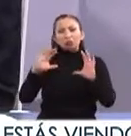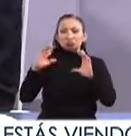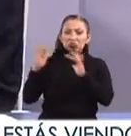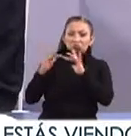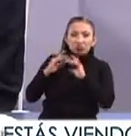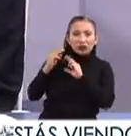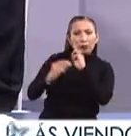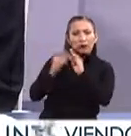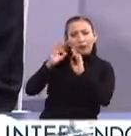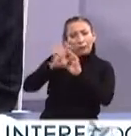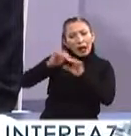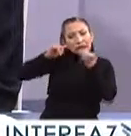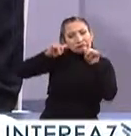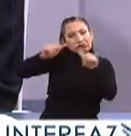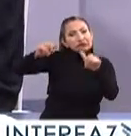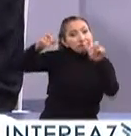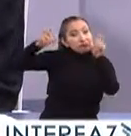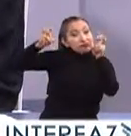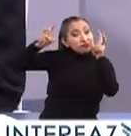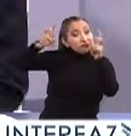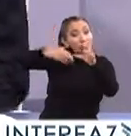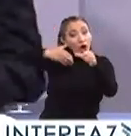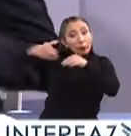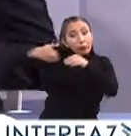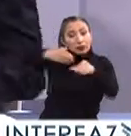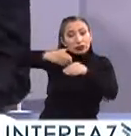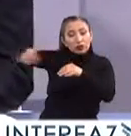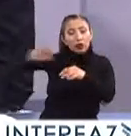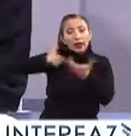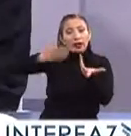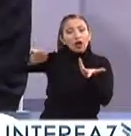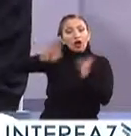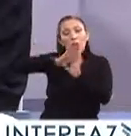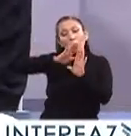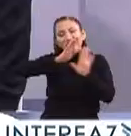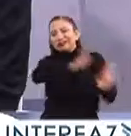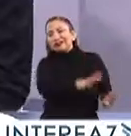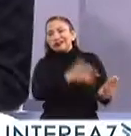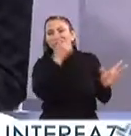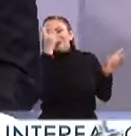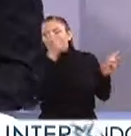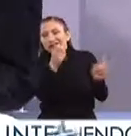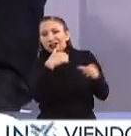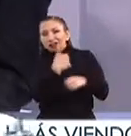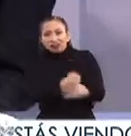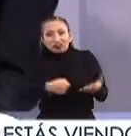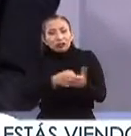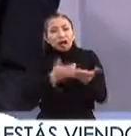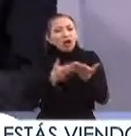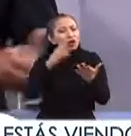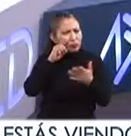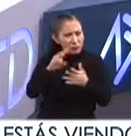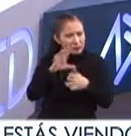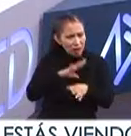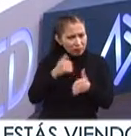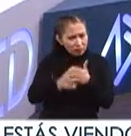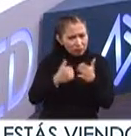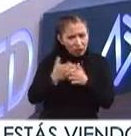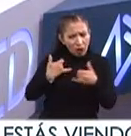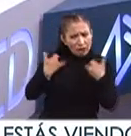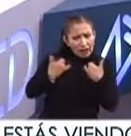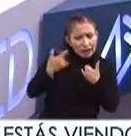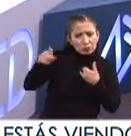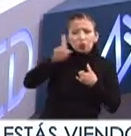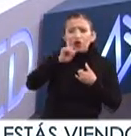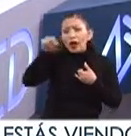globalizada, enfocados en la cuestión comercial, y se descuidan un poco ese tipo de cuestiones. ¿Cómo ves ahora la lucha que generan los